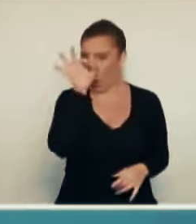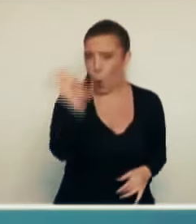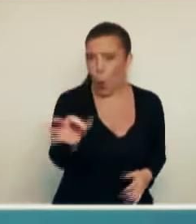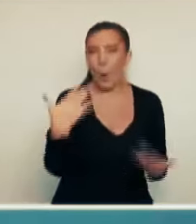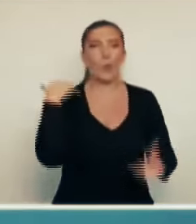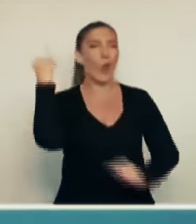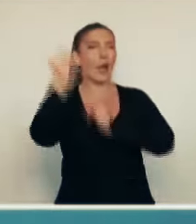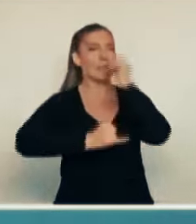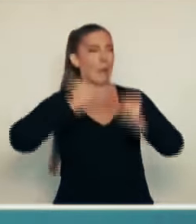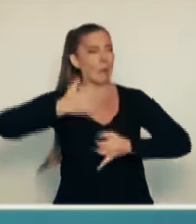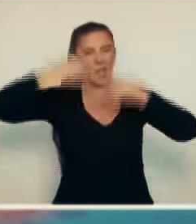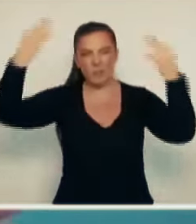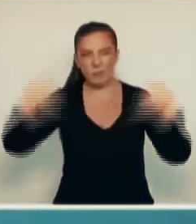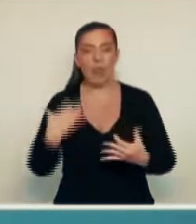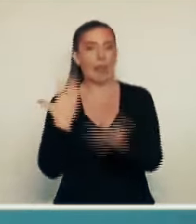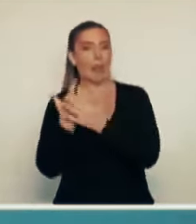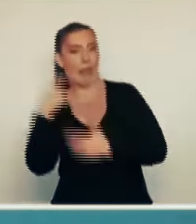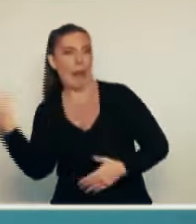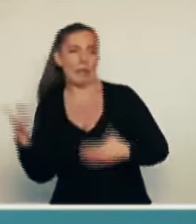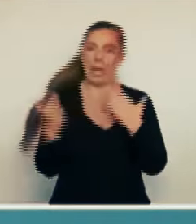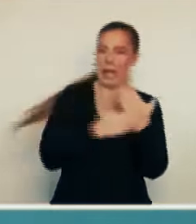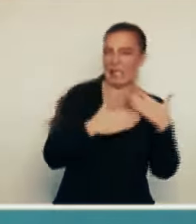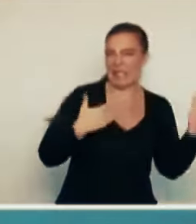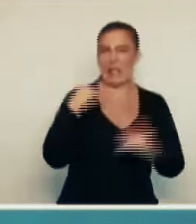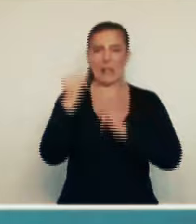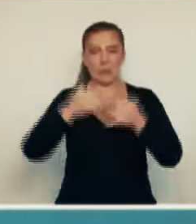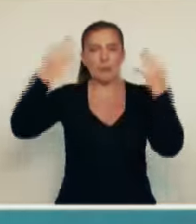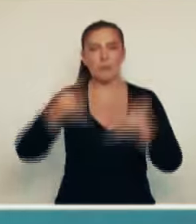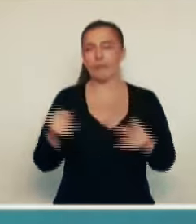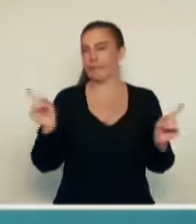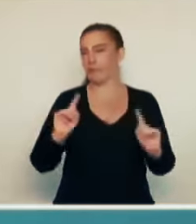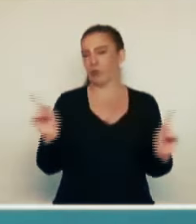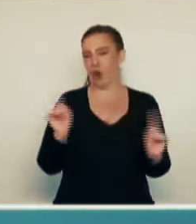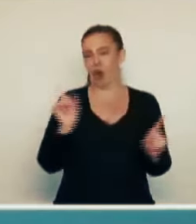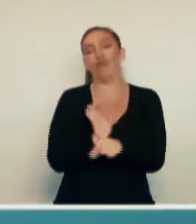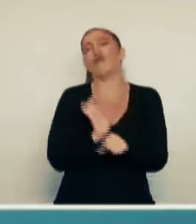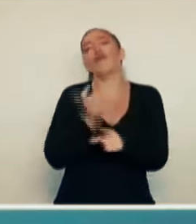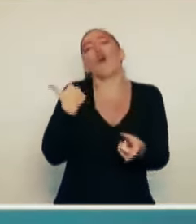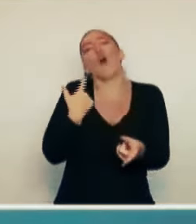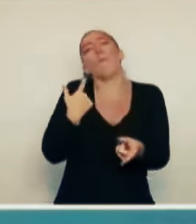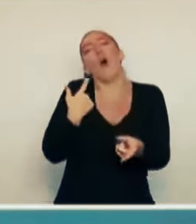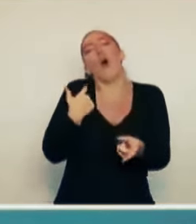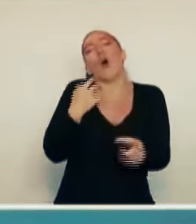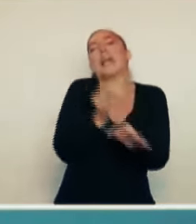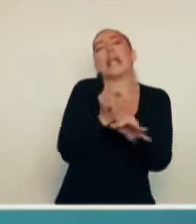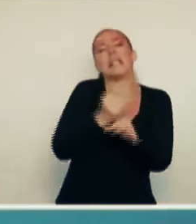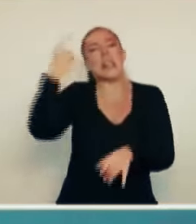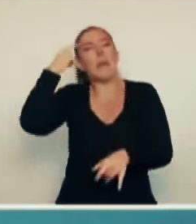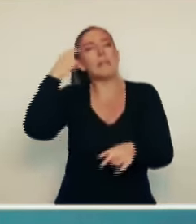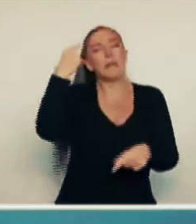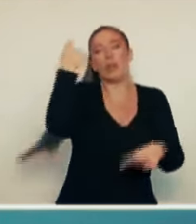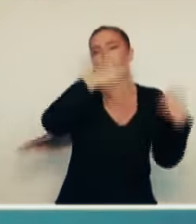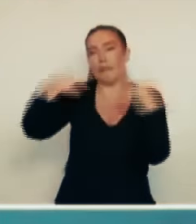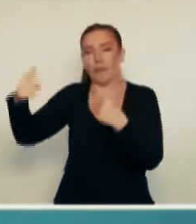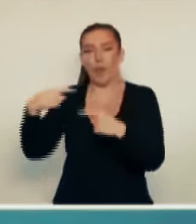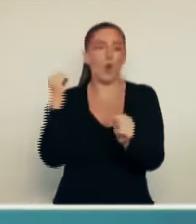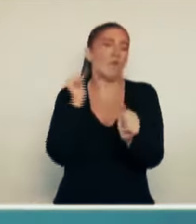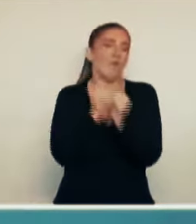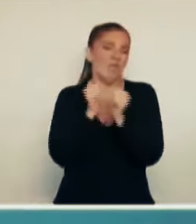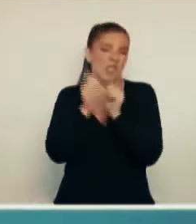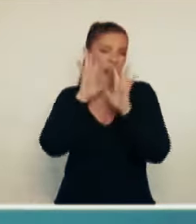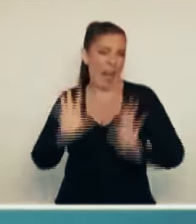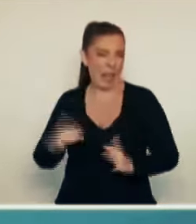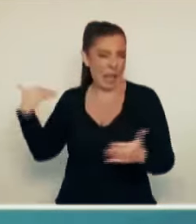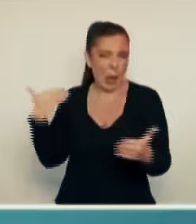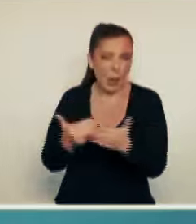pudo explicar la realidad ni desde la derecha ni desde la izquierda. Son categorías de pensamiento ajenas a nuestra historia,